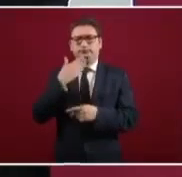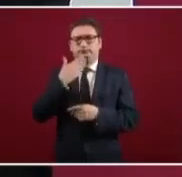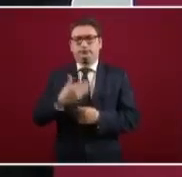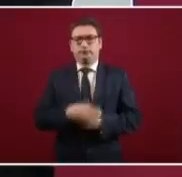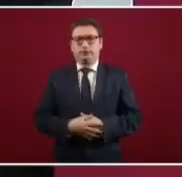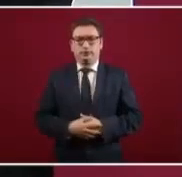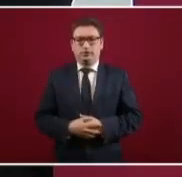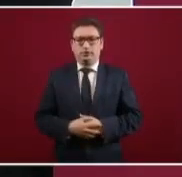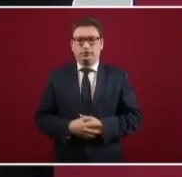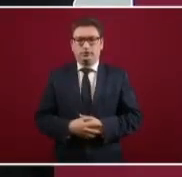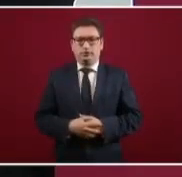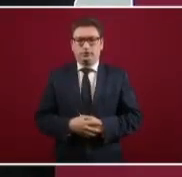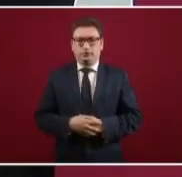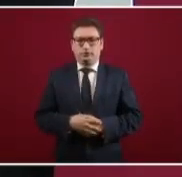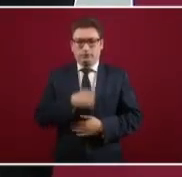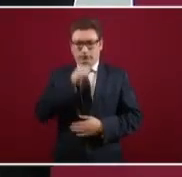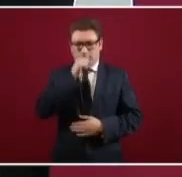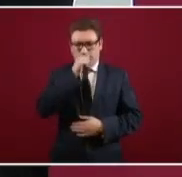bien